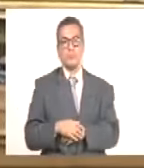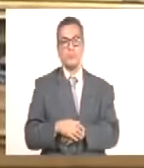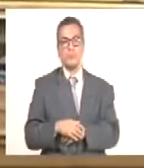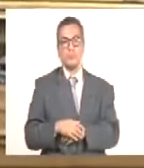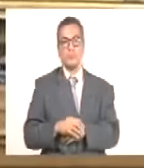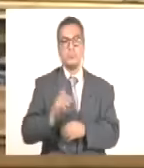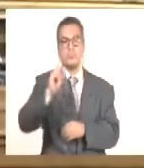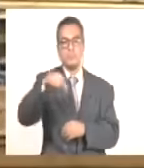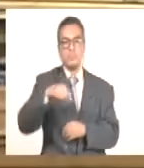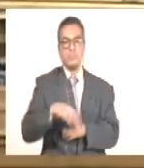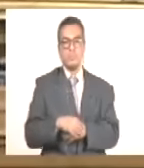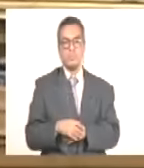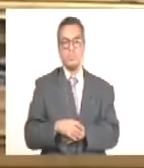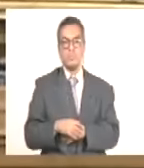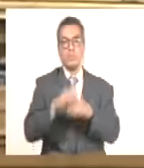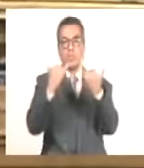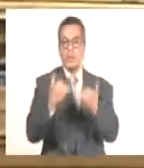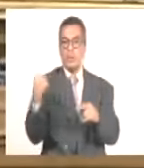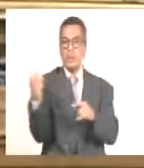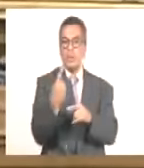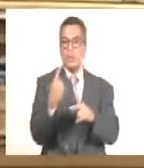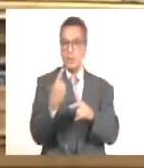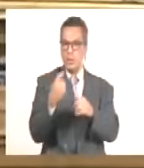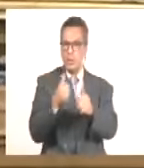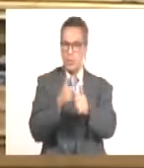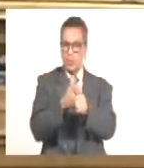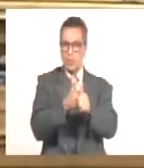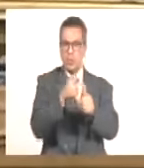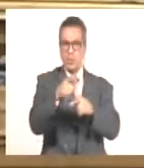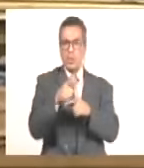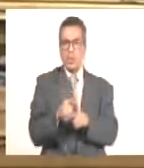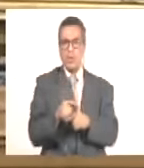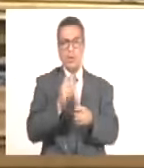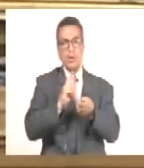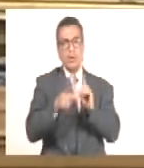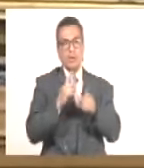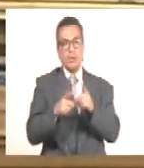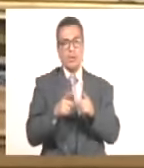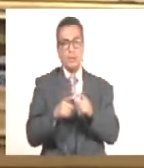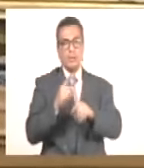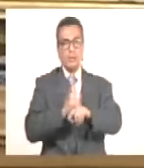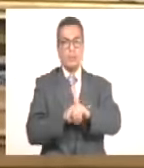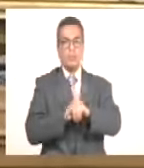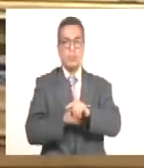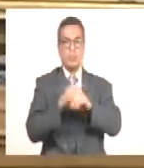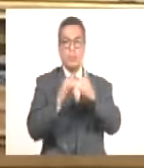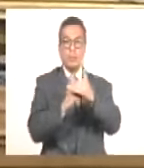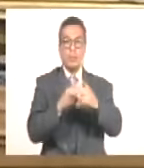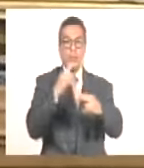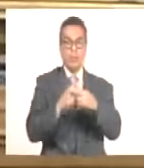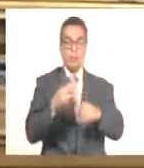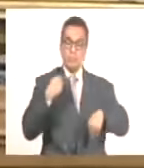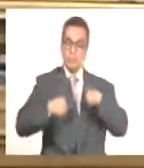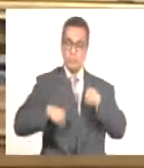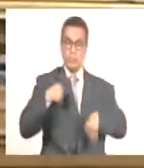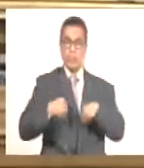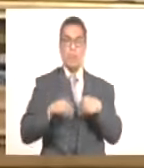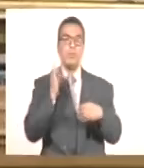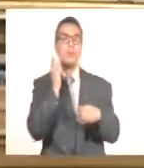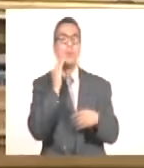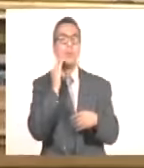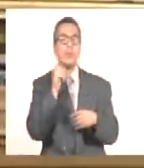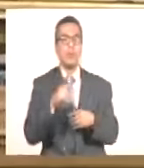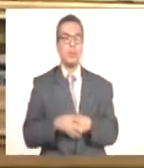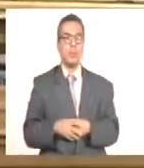que además ya hemos venido haciendo seguimiento a una serie de situaciones altamente preocupantes, como por